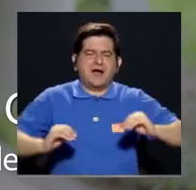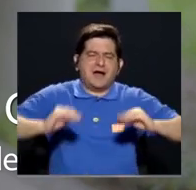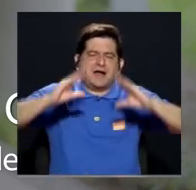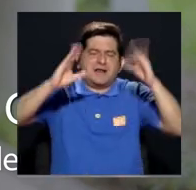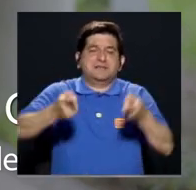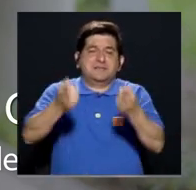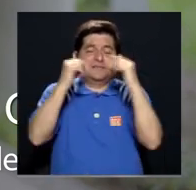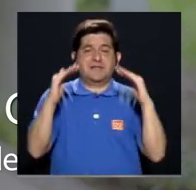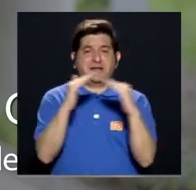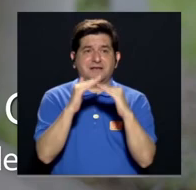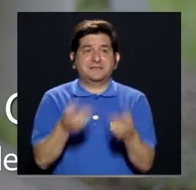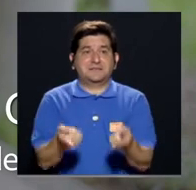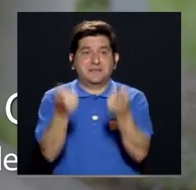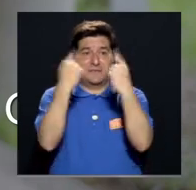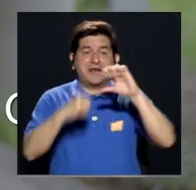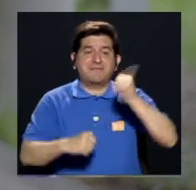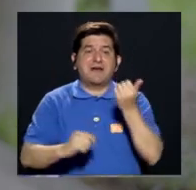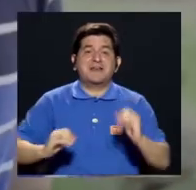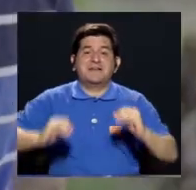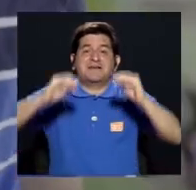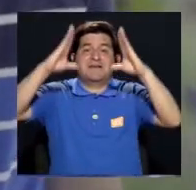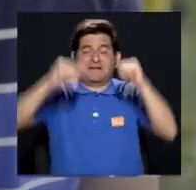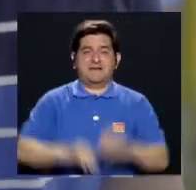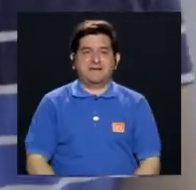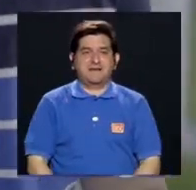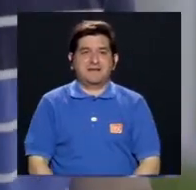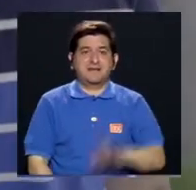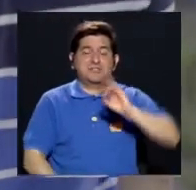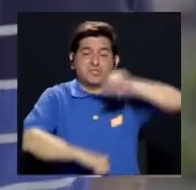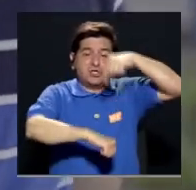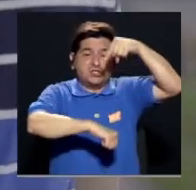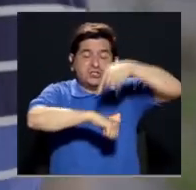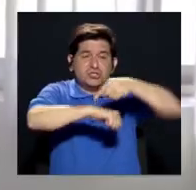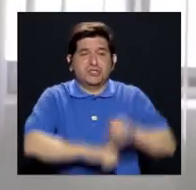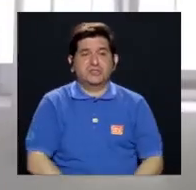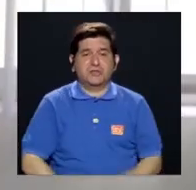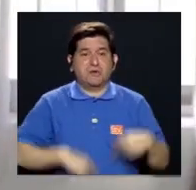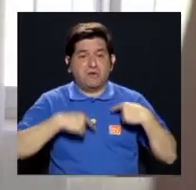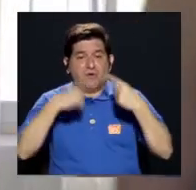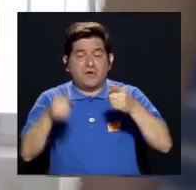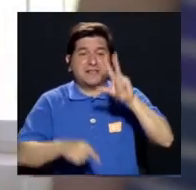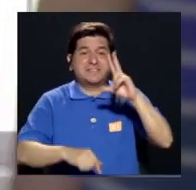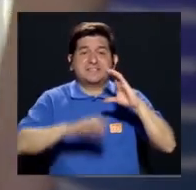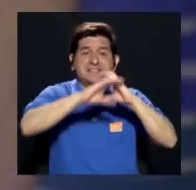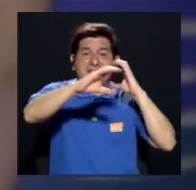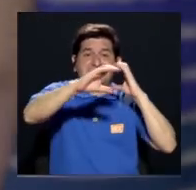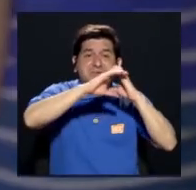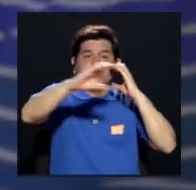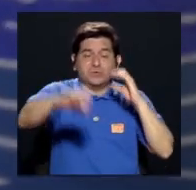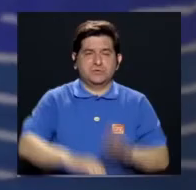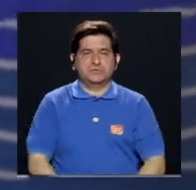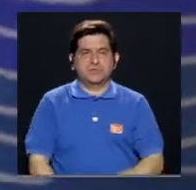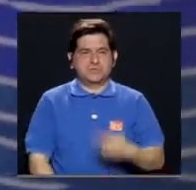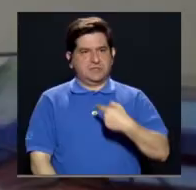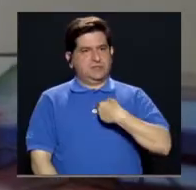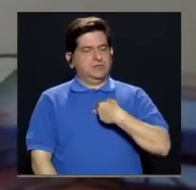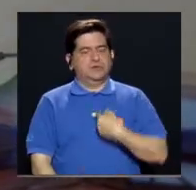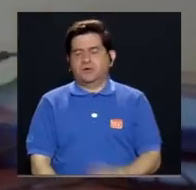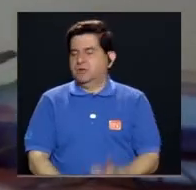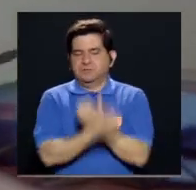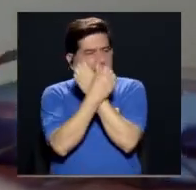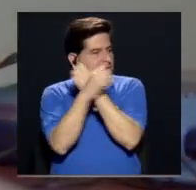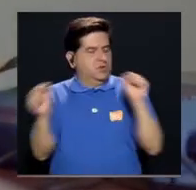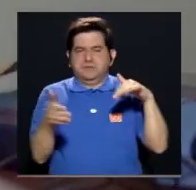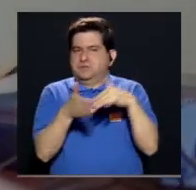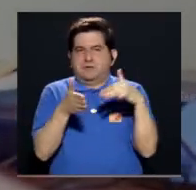mañana de mi casa para poder llegar a las 10 de la mañana y son 7 horas de camino. Tengo que abordar 3 buses, por lo tanto, para mí sería prácticamente